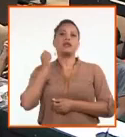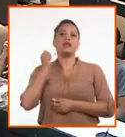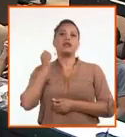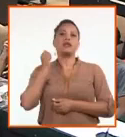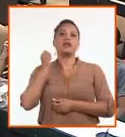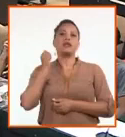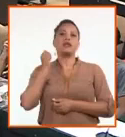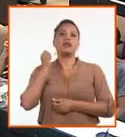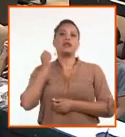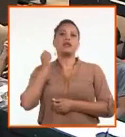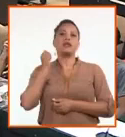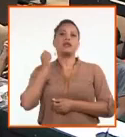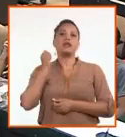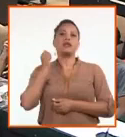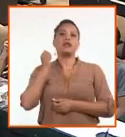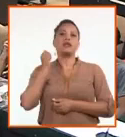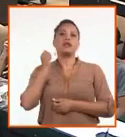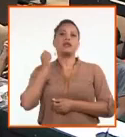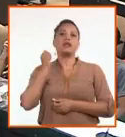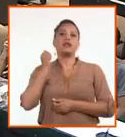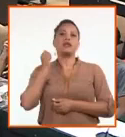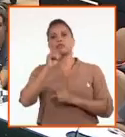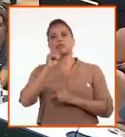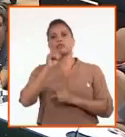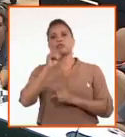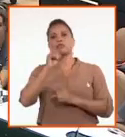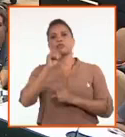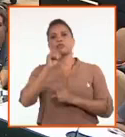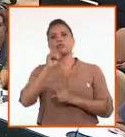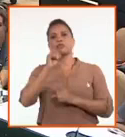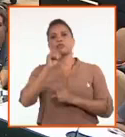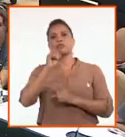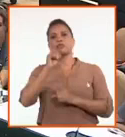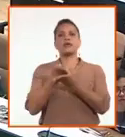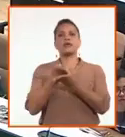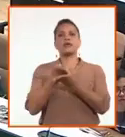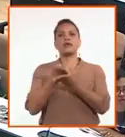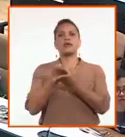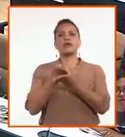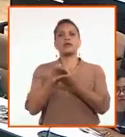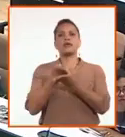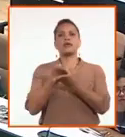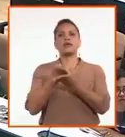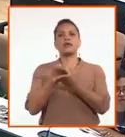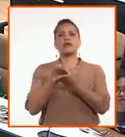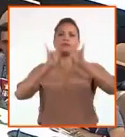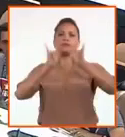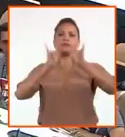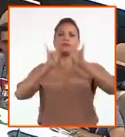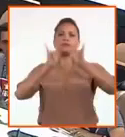en José Antonio y en las sucesivas generaciones de estudiantes que convirtieron a la Universidad Cubana en fuente de